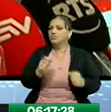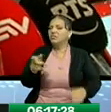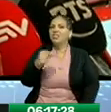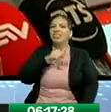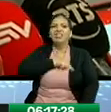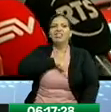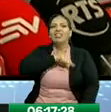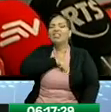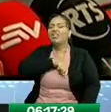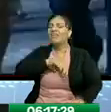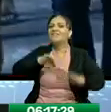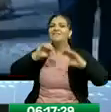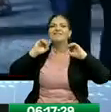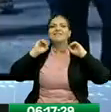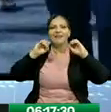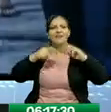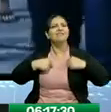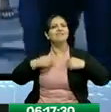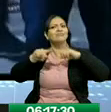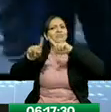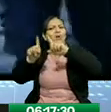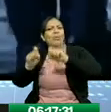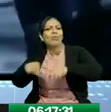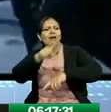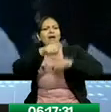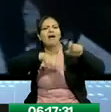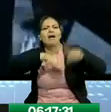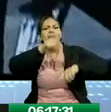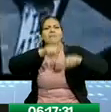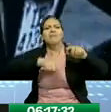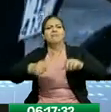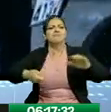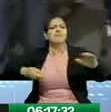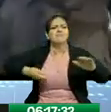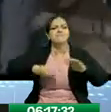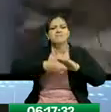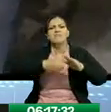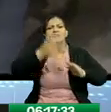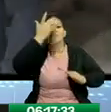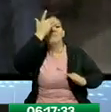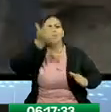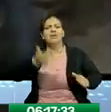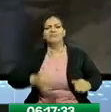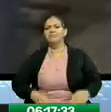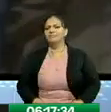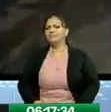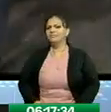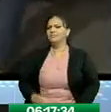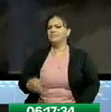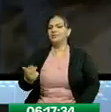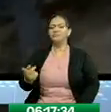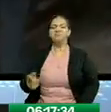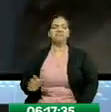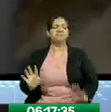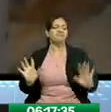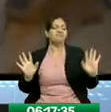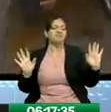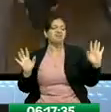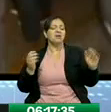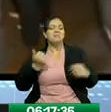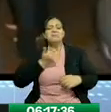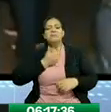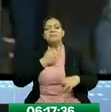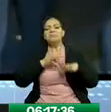vida. Y ella cuenta que ella misma va a salir. Imagínate, si se porta bien o mete un billete, sale antes. O sea, no tiene ningún remordimiento.